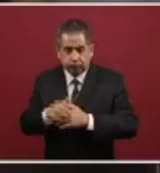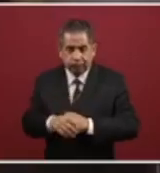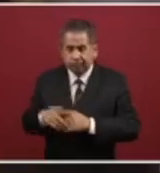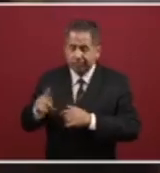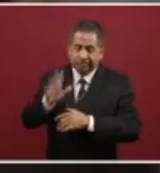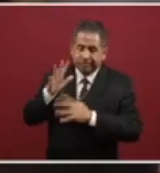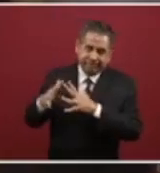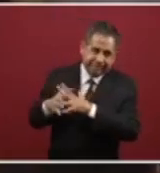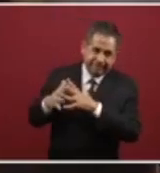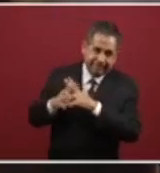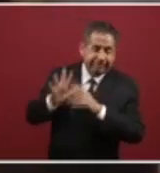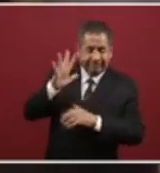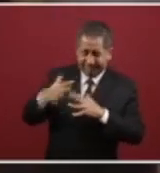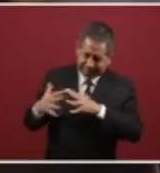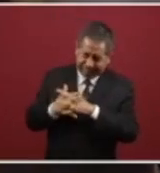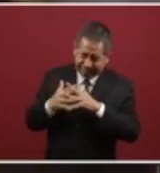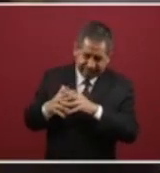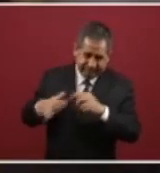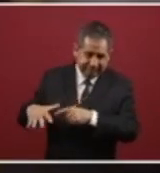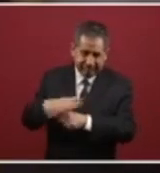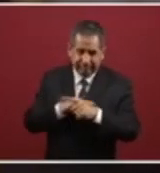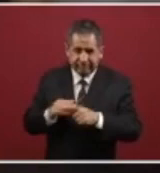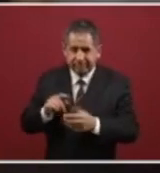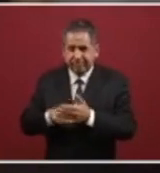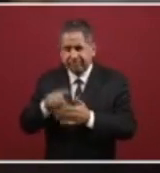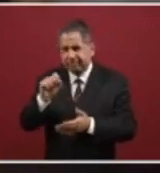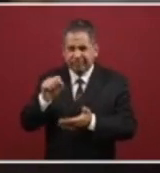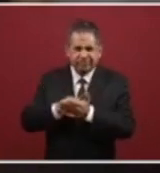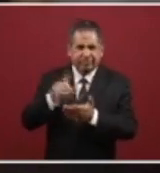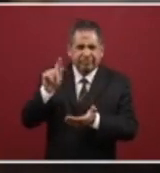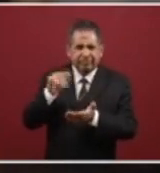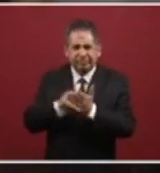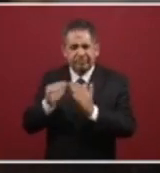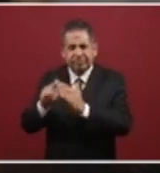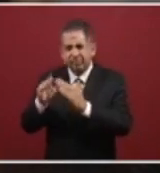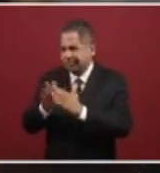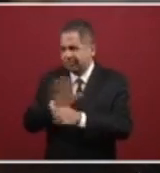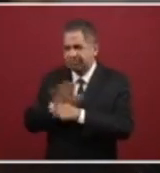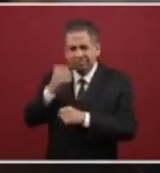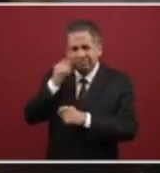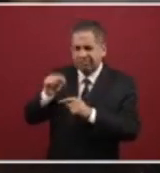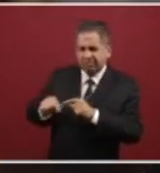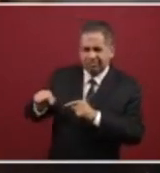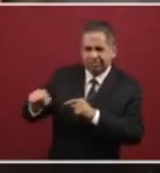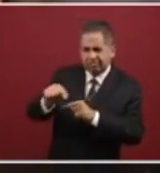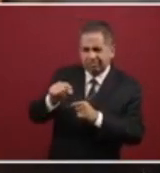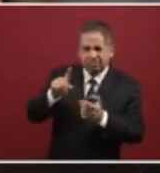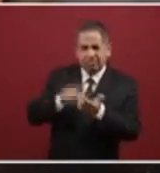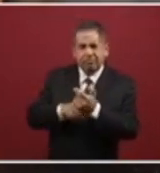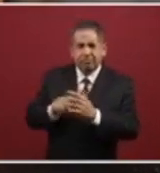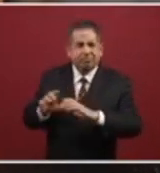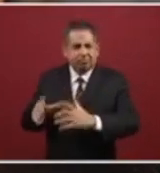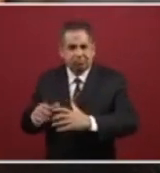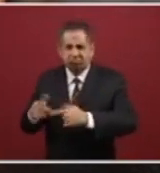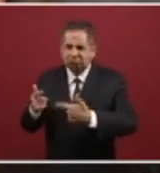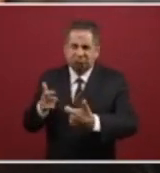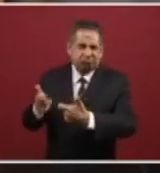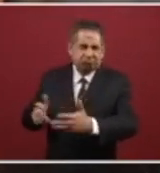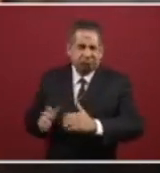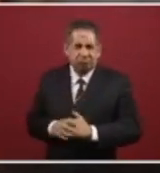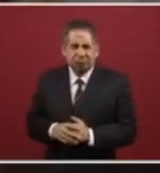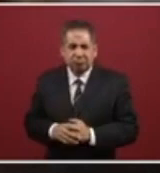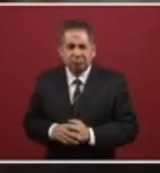guerra, es una zona de guerra. Hay 60,000, 70,000 casas en cualquier población promedio abandonadas.